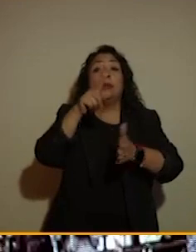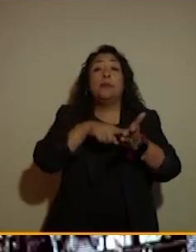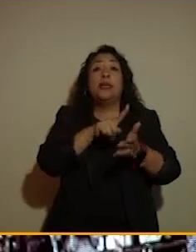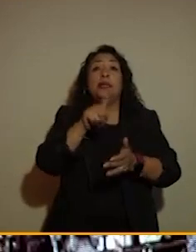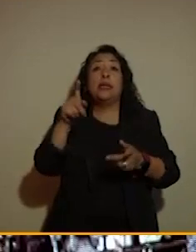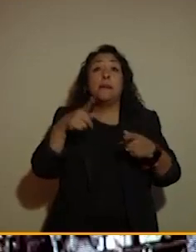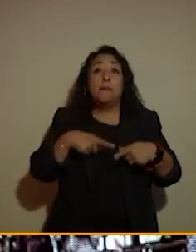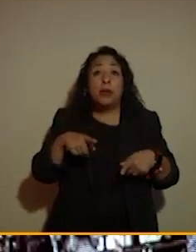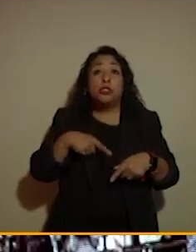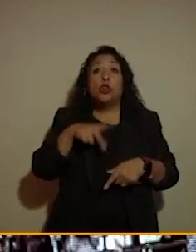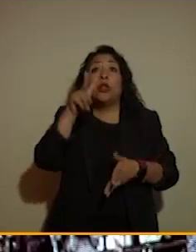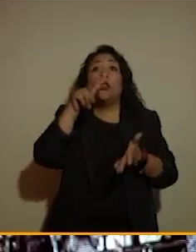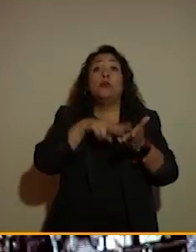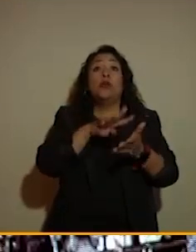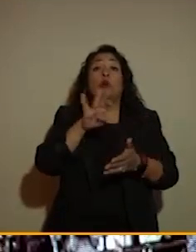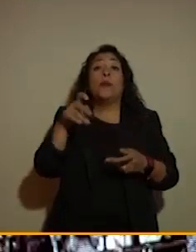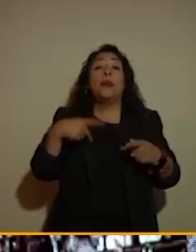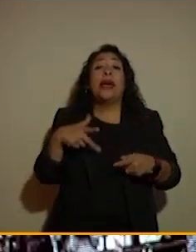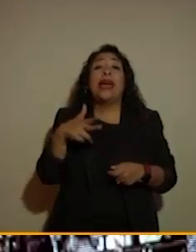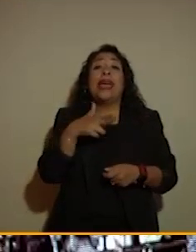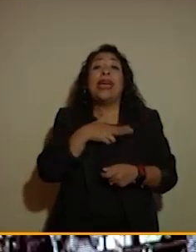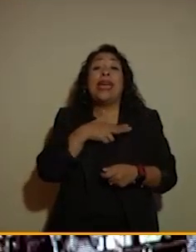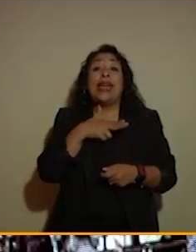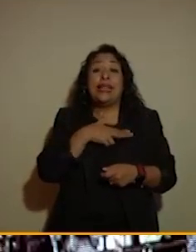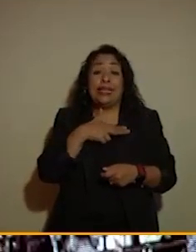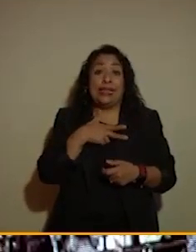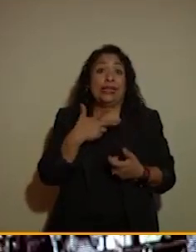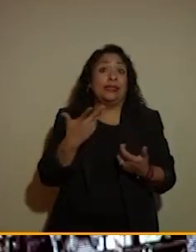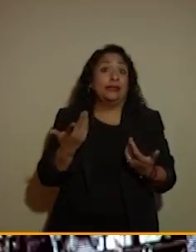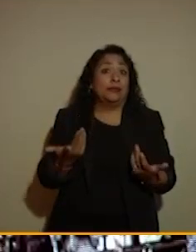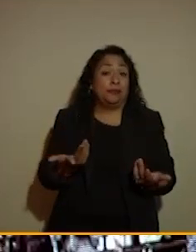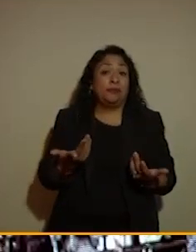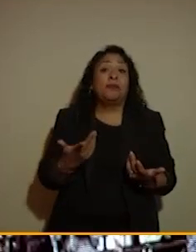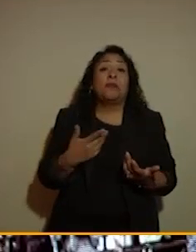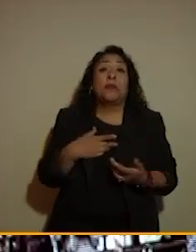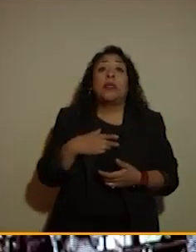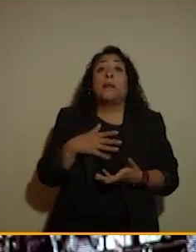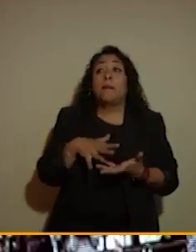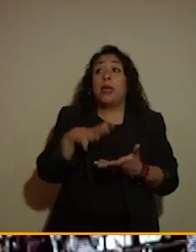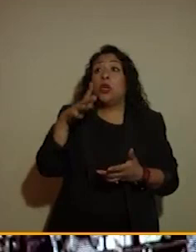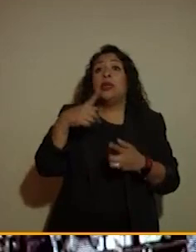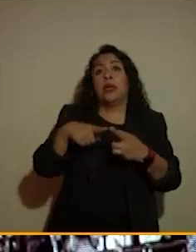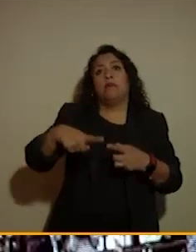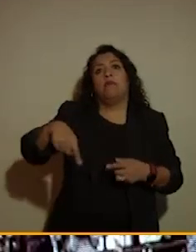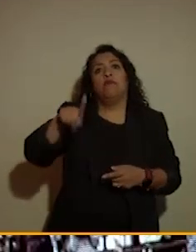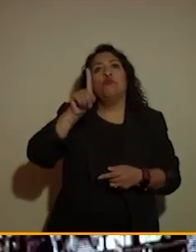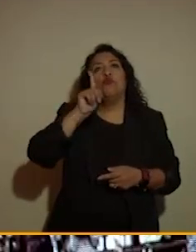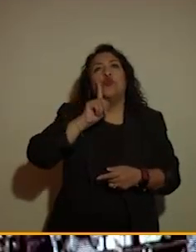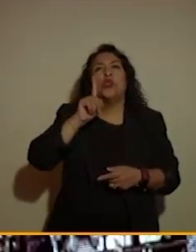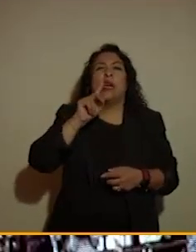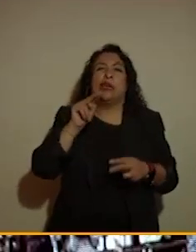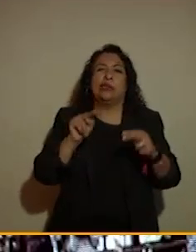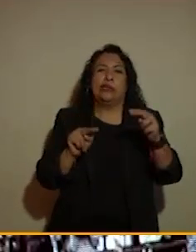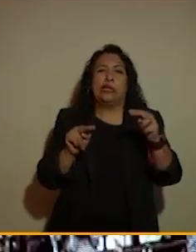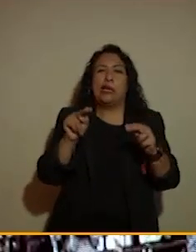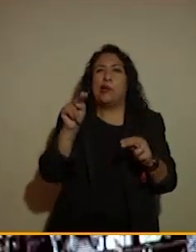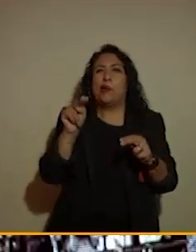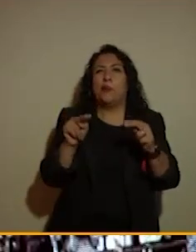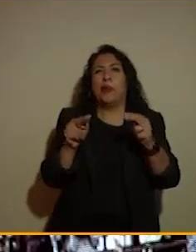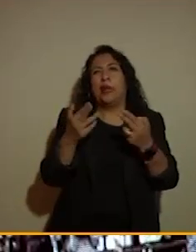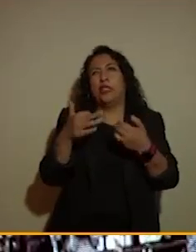de 2.400 heridas. Nuevamente, mayormente mujeres de